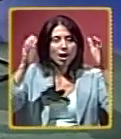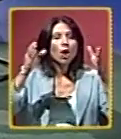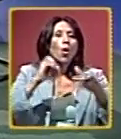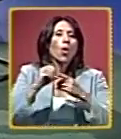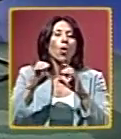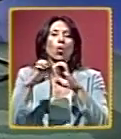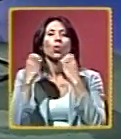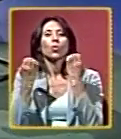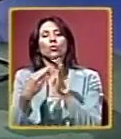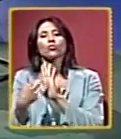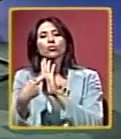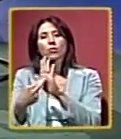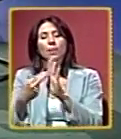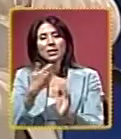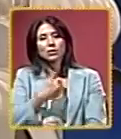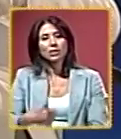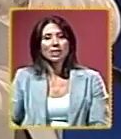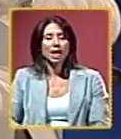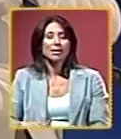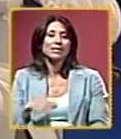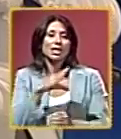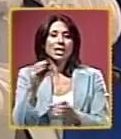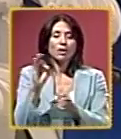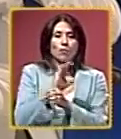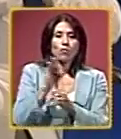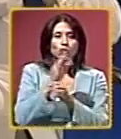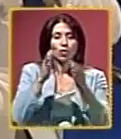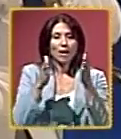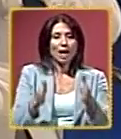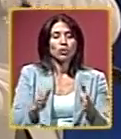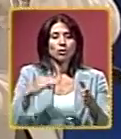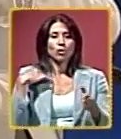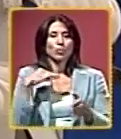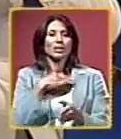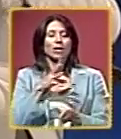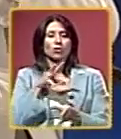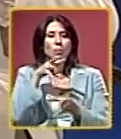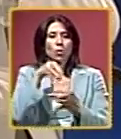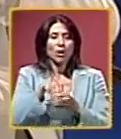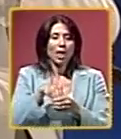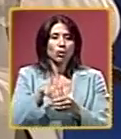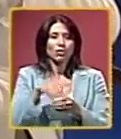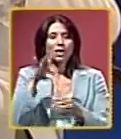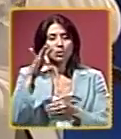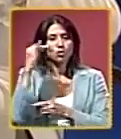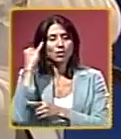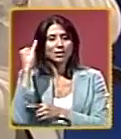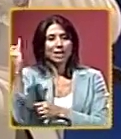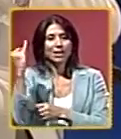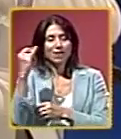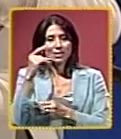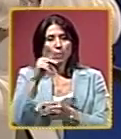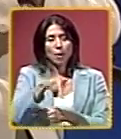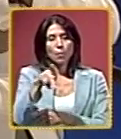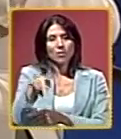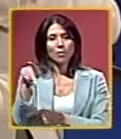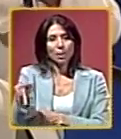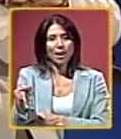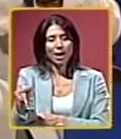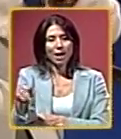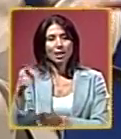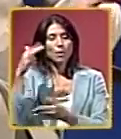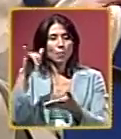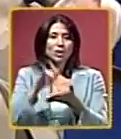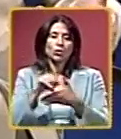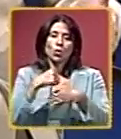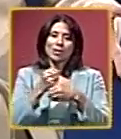presidenciales y los funcionarios de los ministerios involucrados en las 8 iniciativas del Plan Puebla-Panamá, y por lo tanto lo hace como